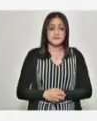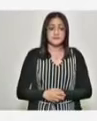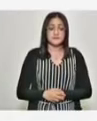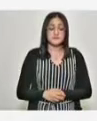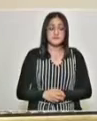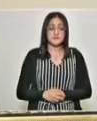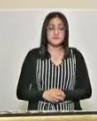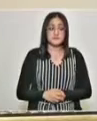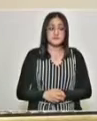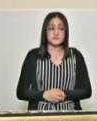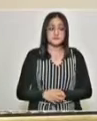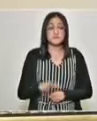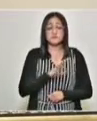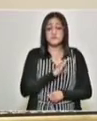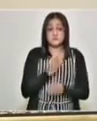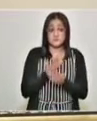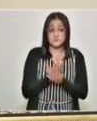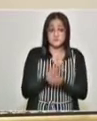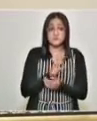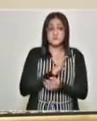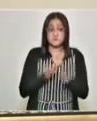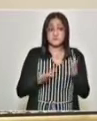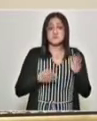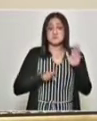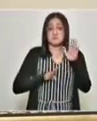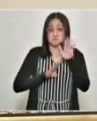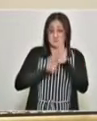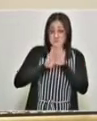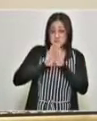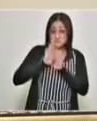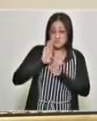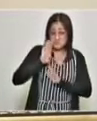¿Podemos esperar que la curva de contagios siga alzándose?